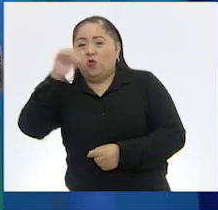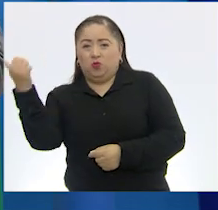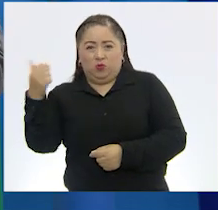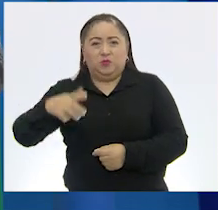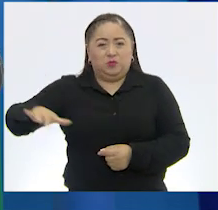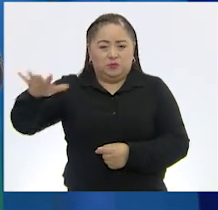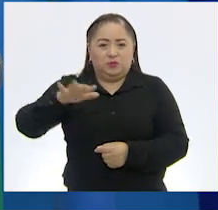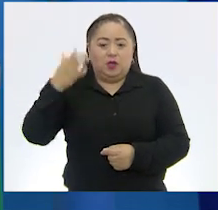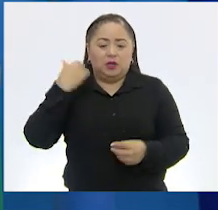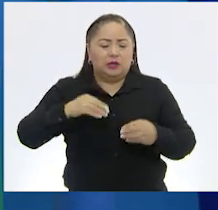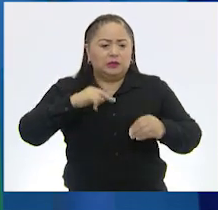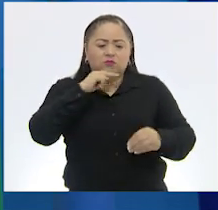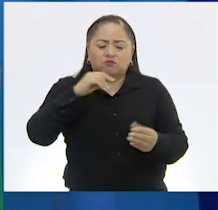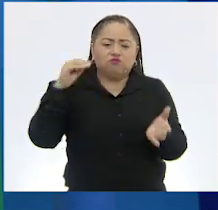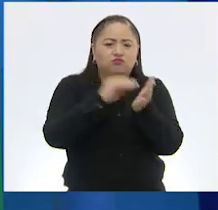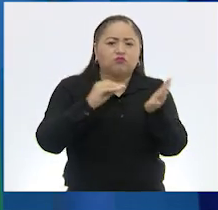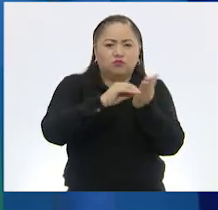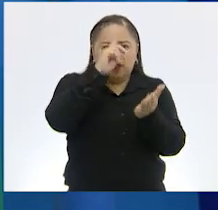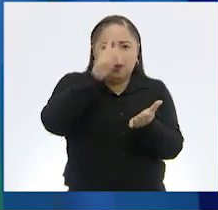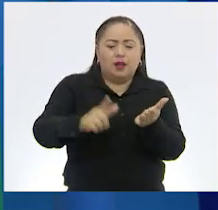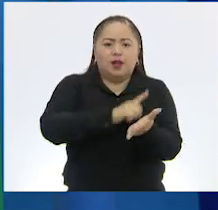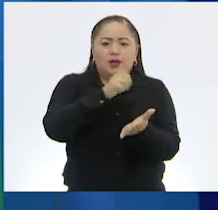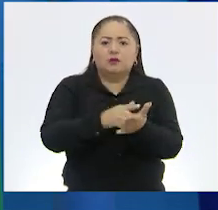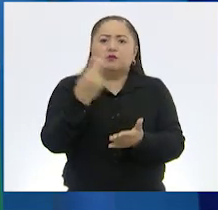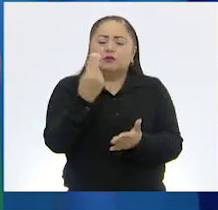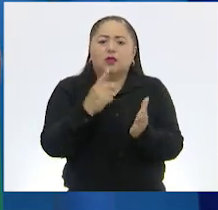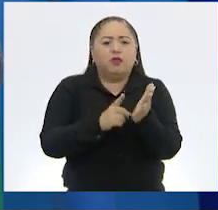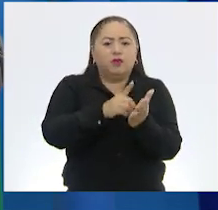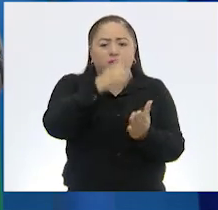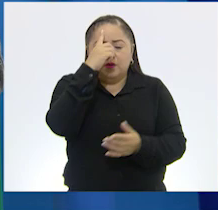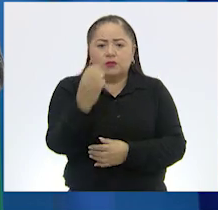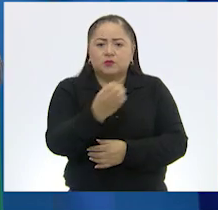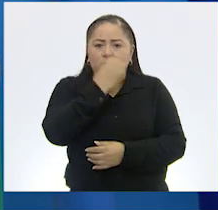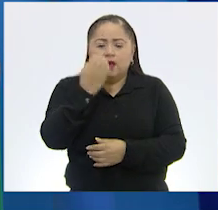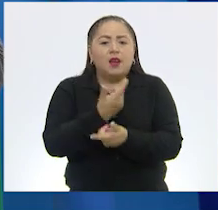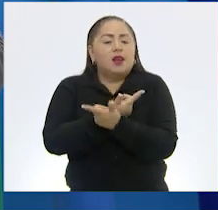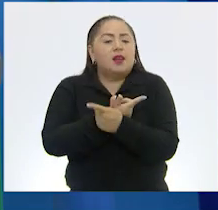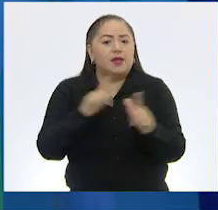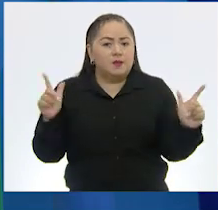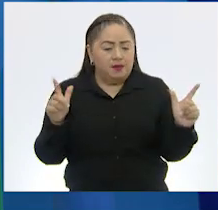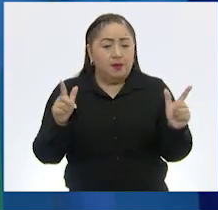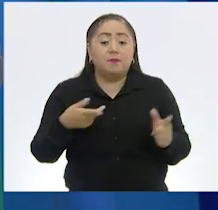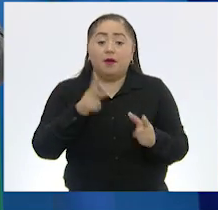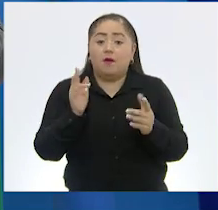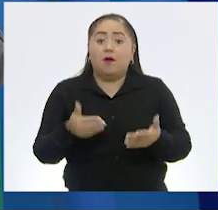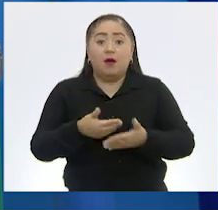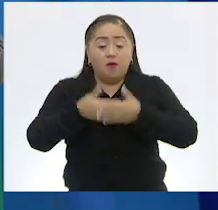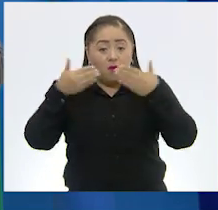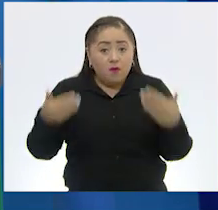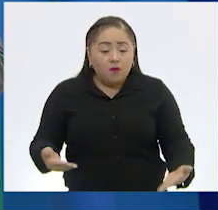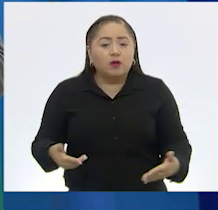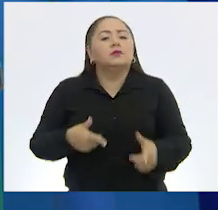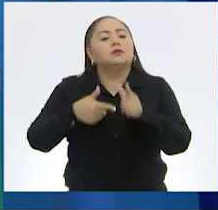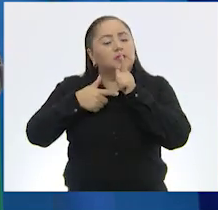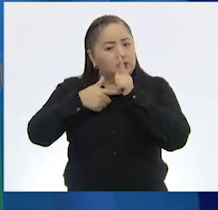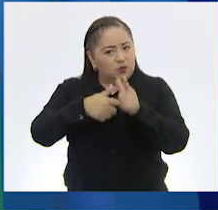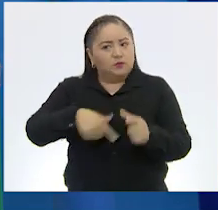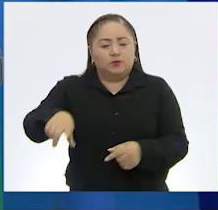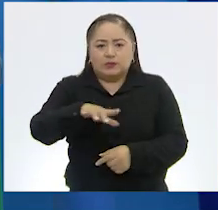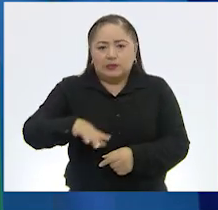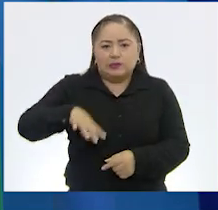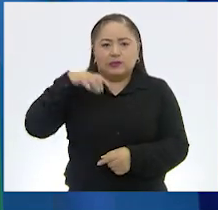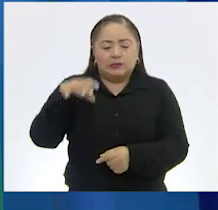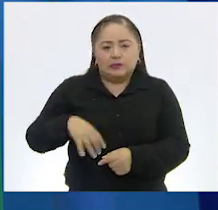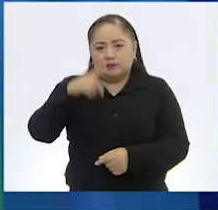radicales promulgaron leyes para establecer el derecho a la educación libre. En la actualidad, continuamos los esfuerzos para